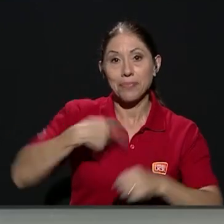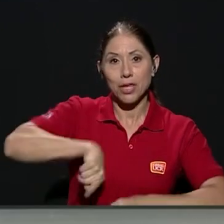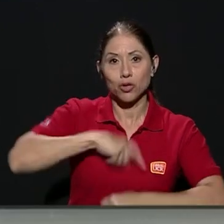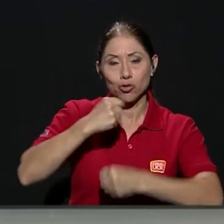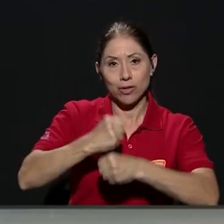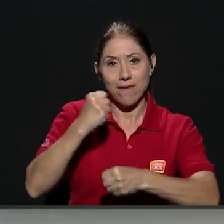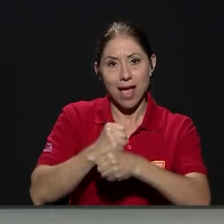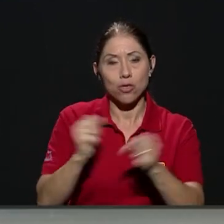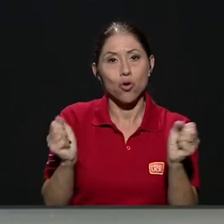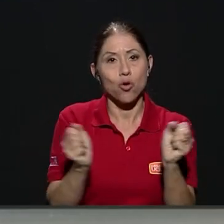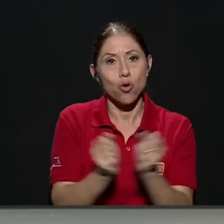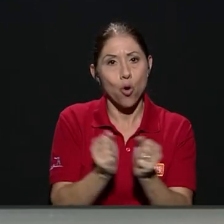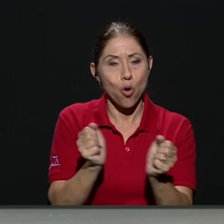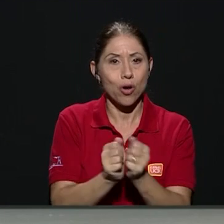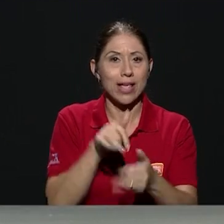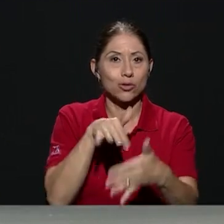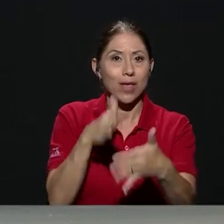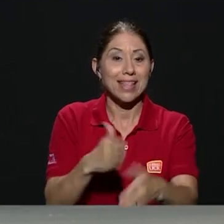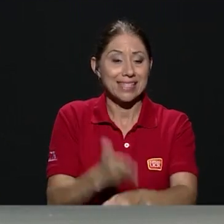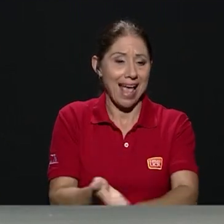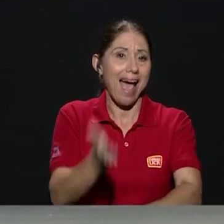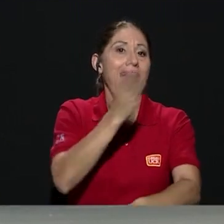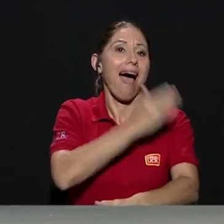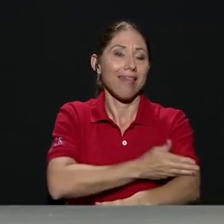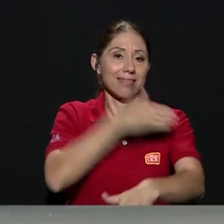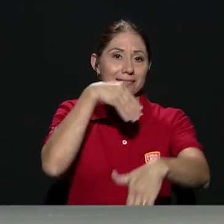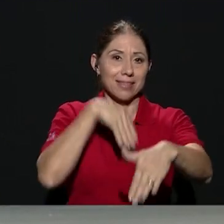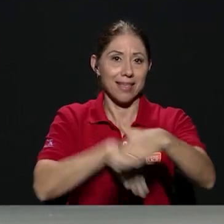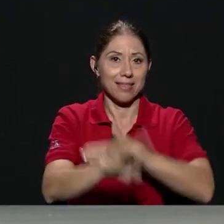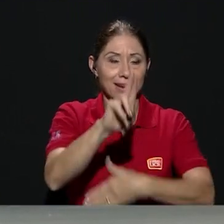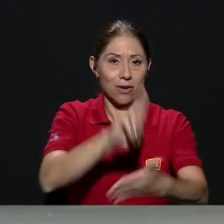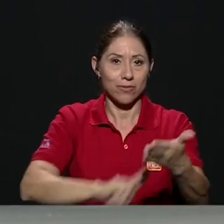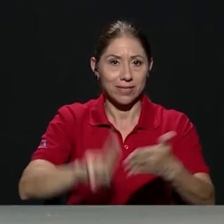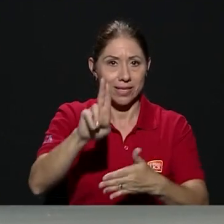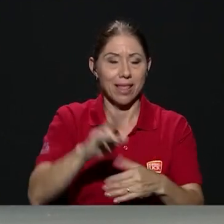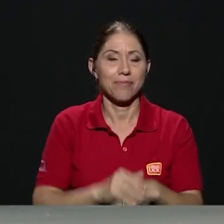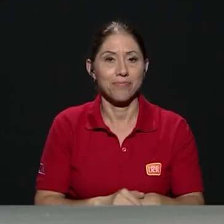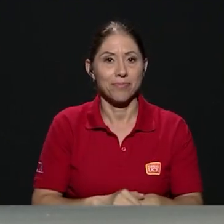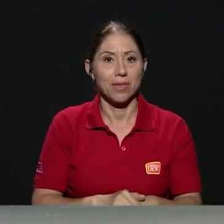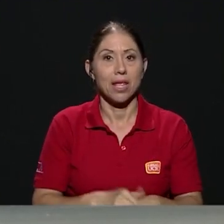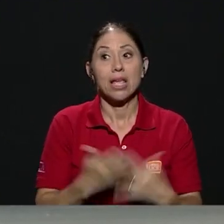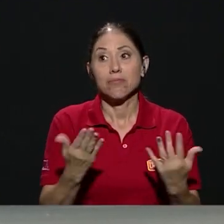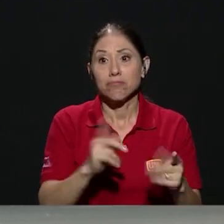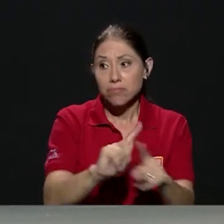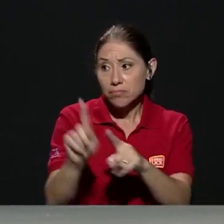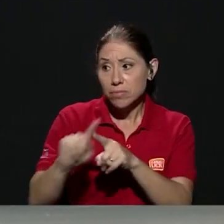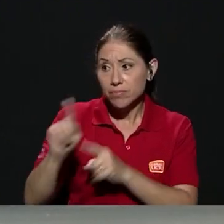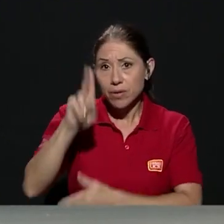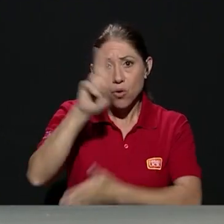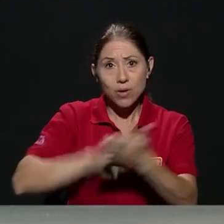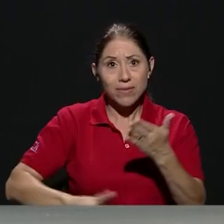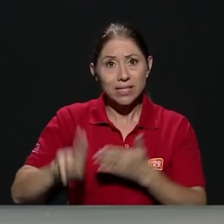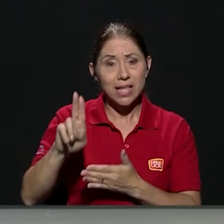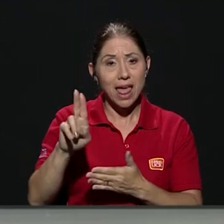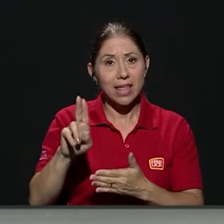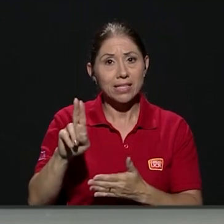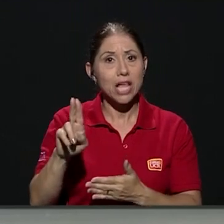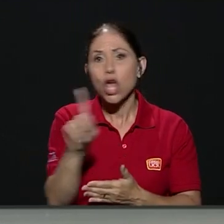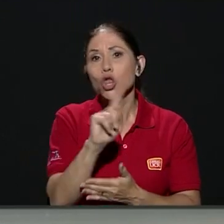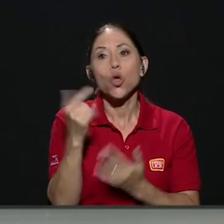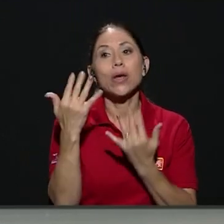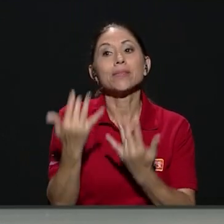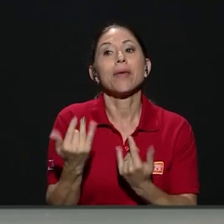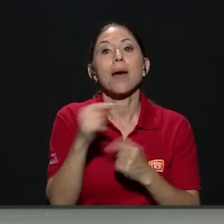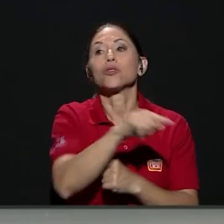los estudiantes desde previo a su ingreso a la universidad y cómo las universidades no hemos esperado que los estudiantes se trasladen a